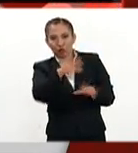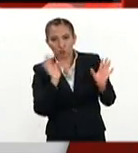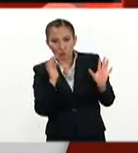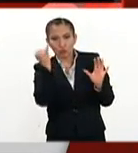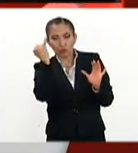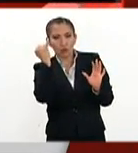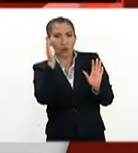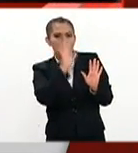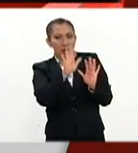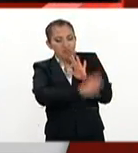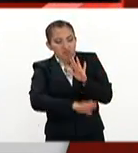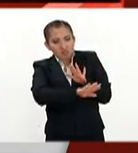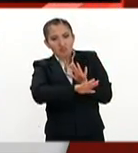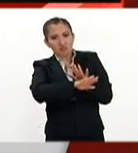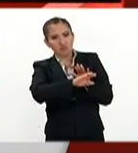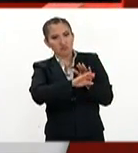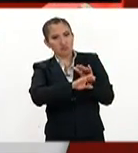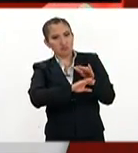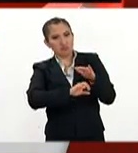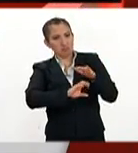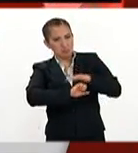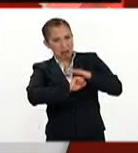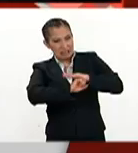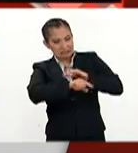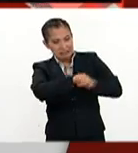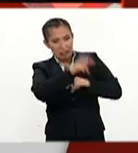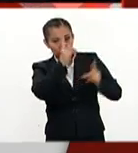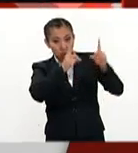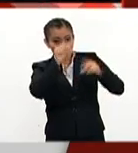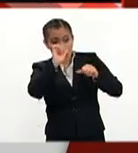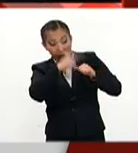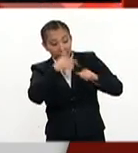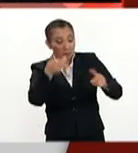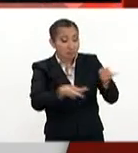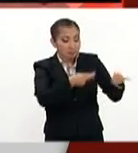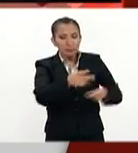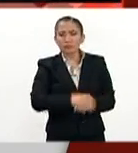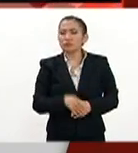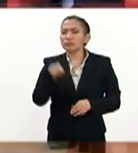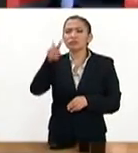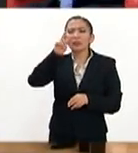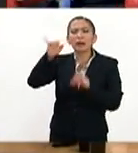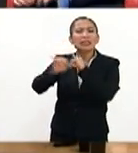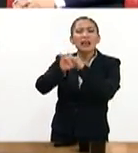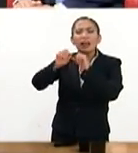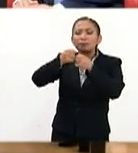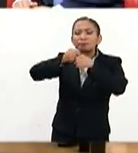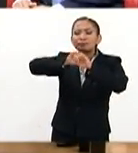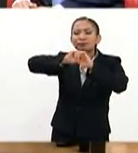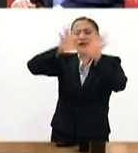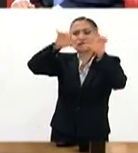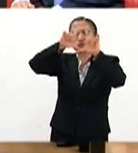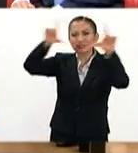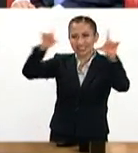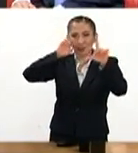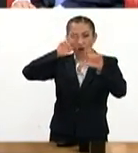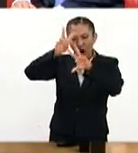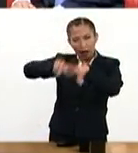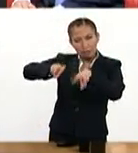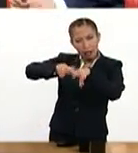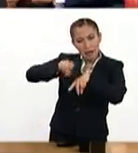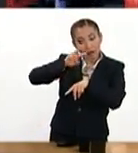distinto y que puedan ir aclarando todas las dudas que tenga el público. ¿Qué pueden ver en la página de internet, que está muy completa, yo lo estuve